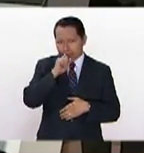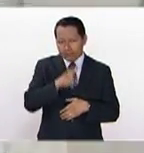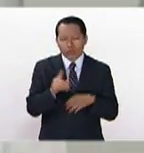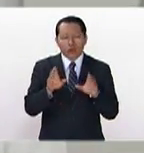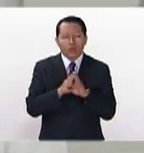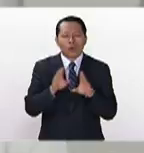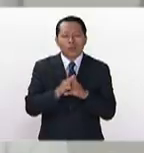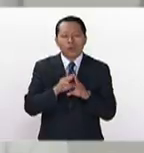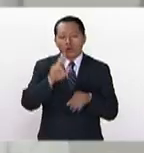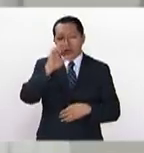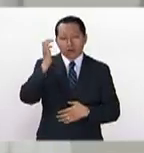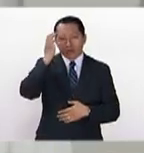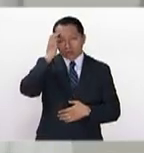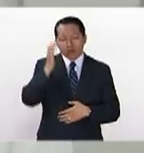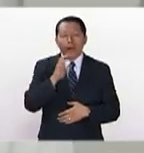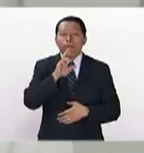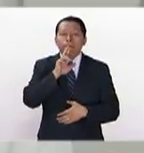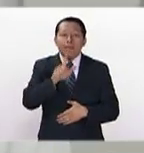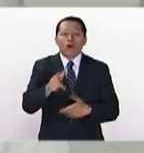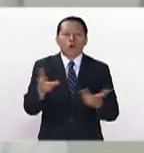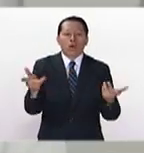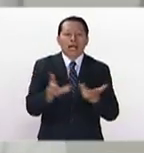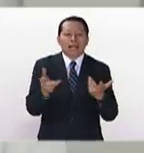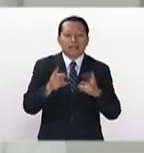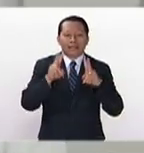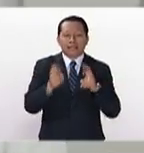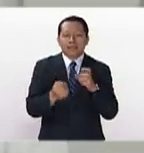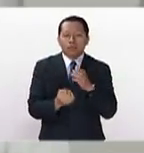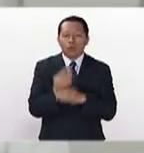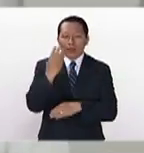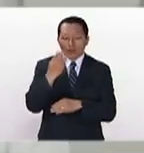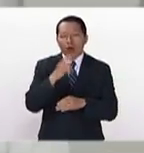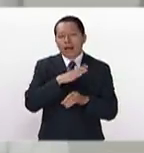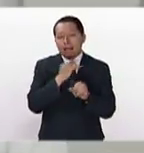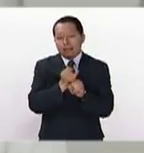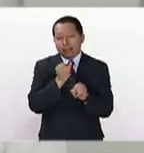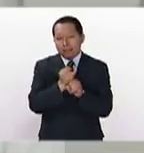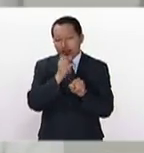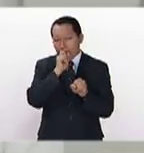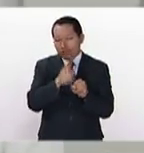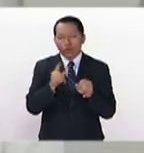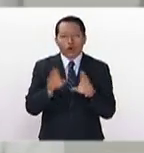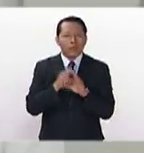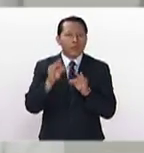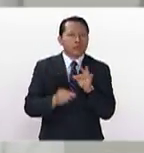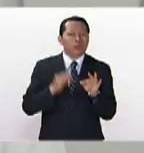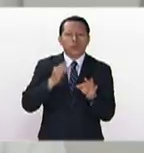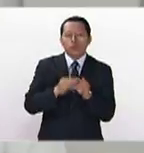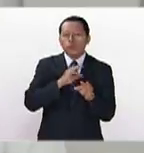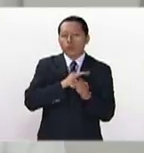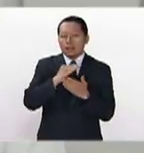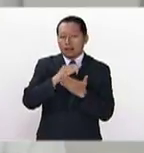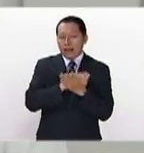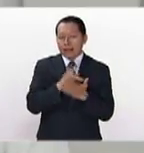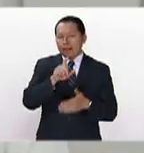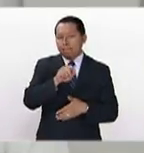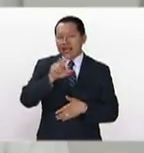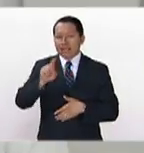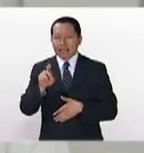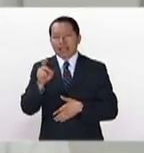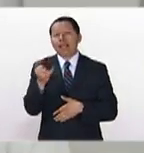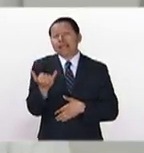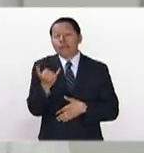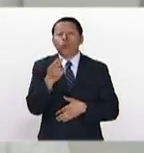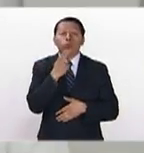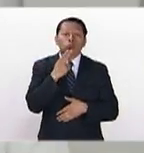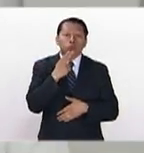que se reconoce a las mejores prácticas en materia de innovación digital en el cumplimiento de la Agenda 2030 y el